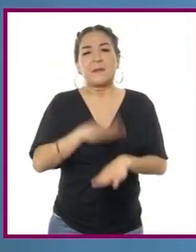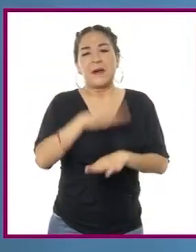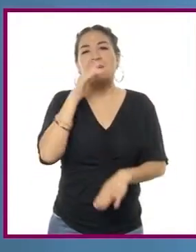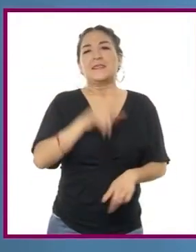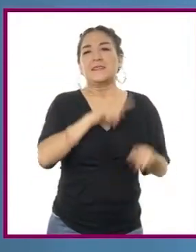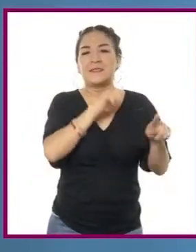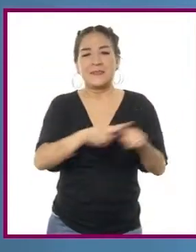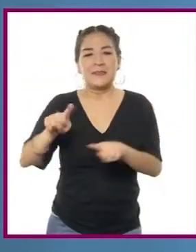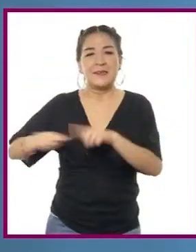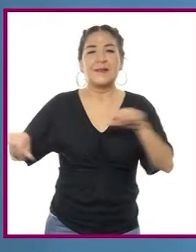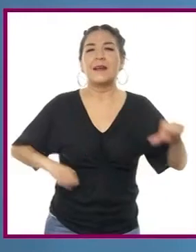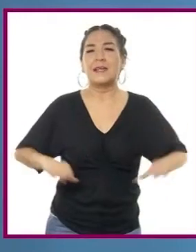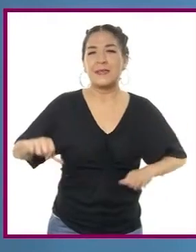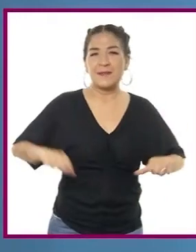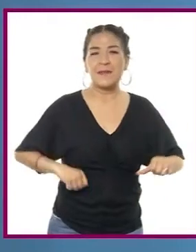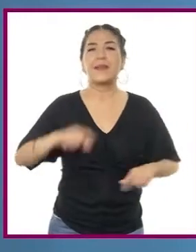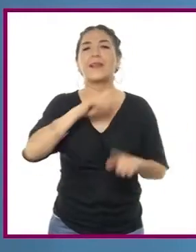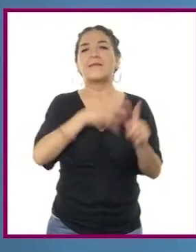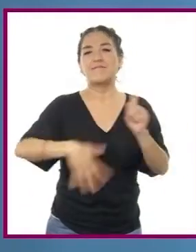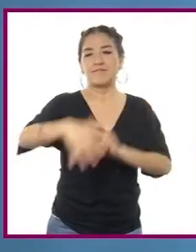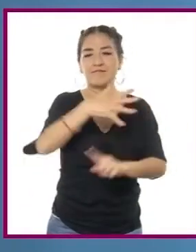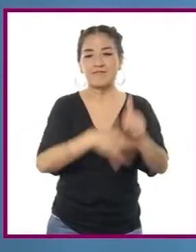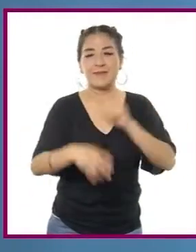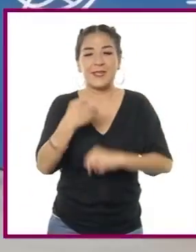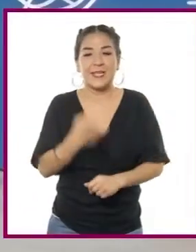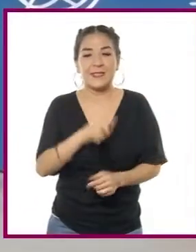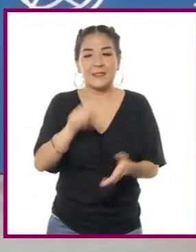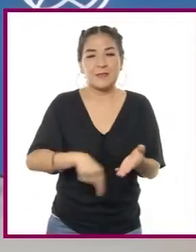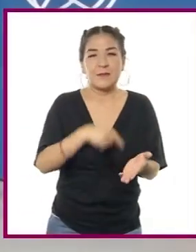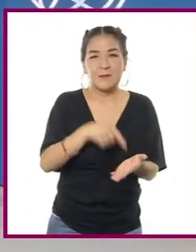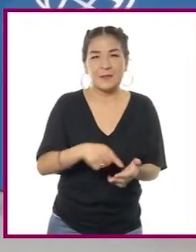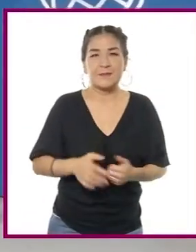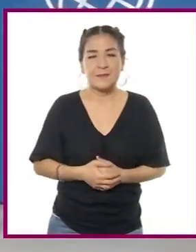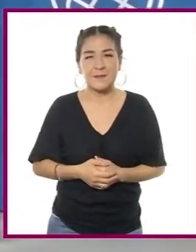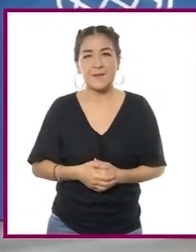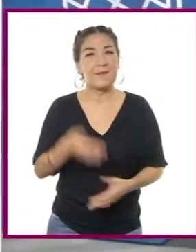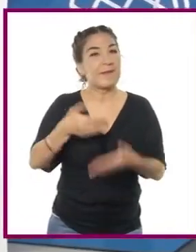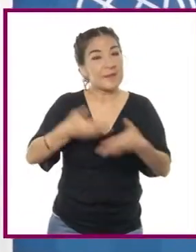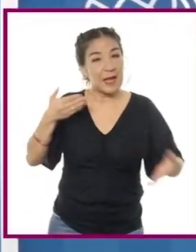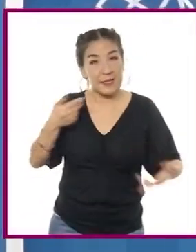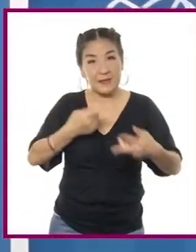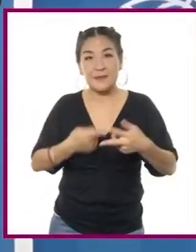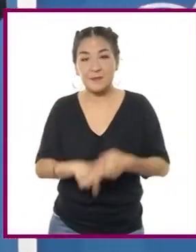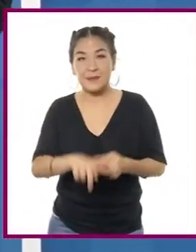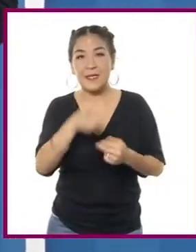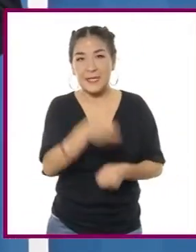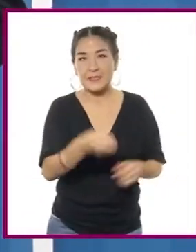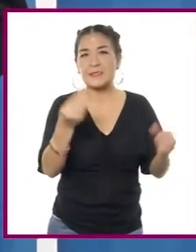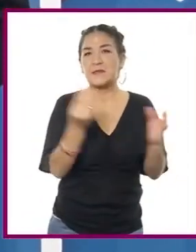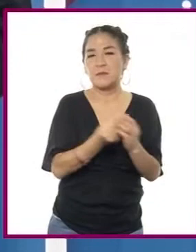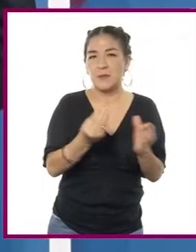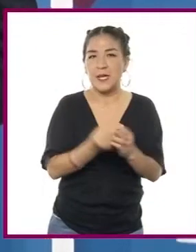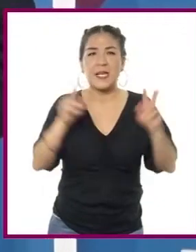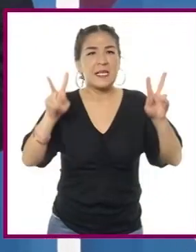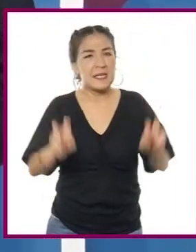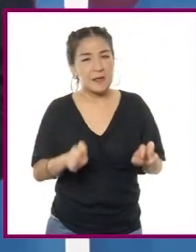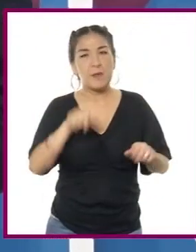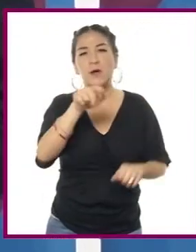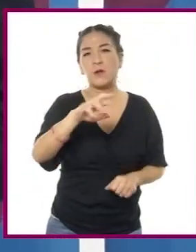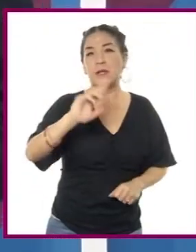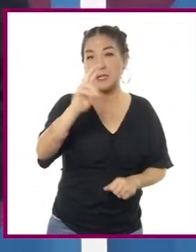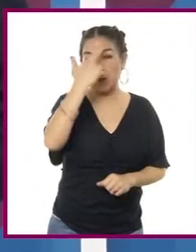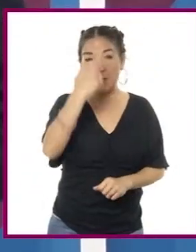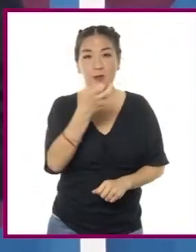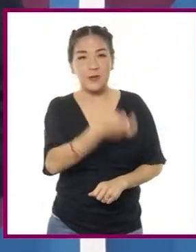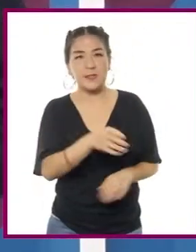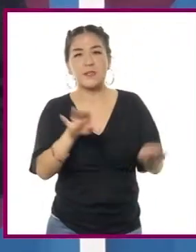las actividades agropecuarias de la región. Antes de iniciar con el desarrollo del tema, les recuerdo que hoy finalizaremos el reto